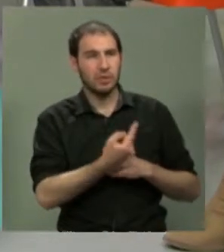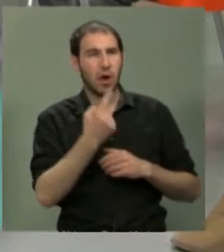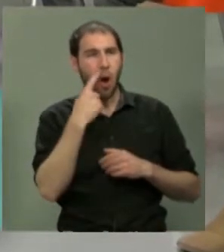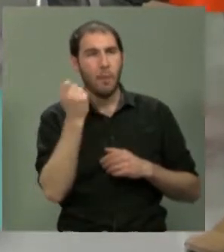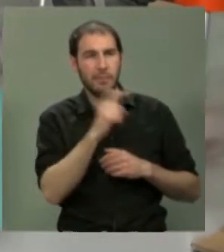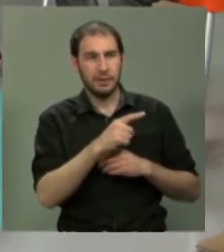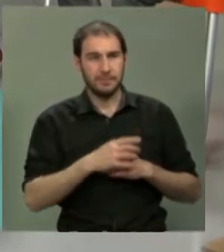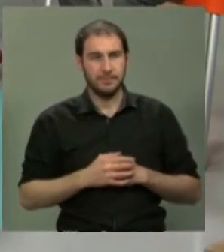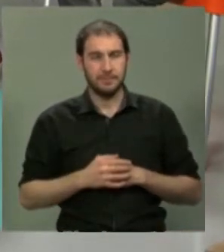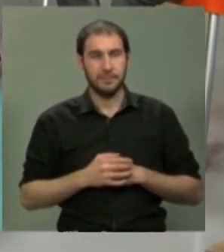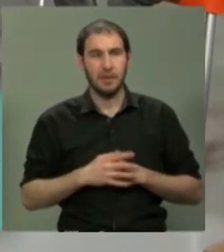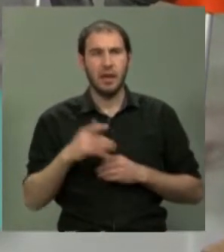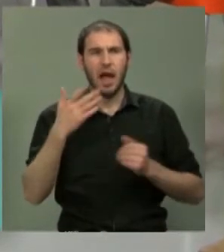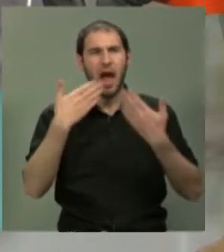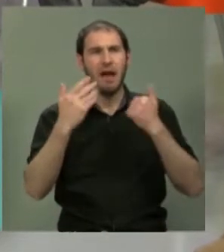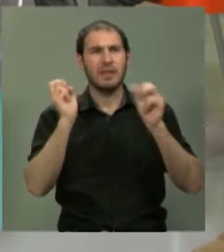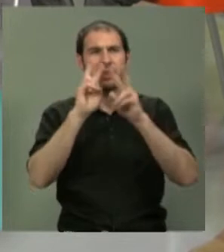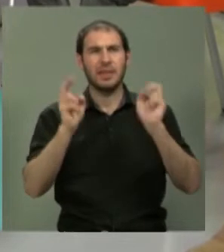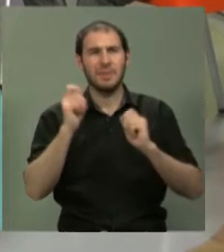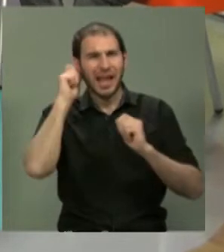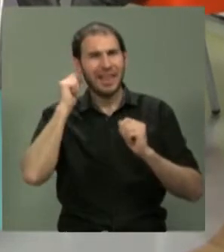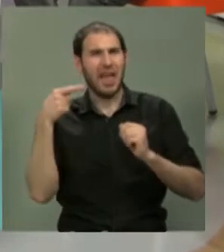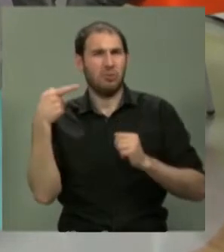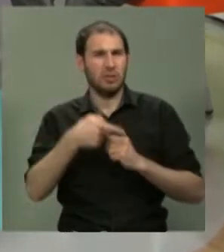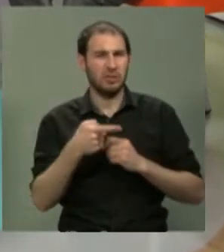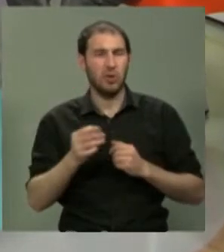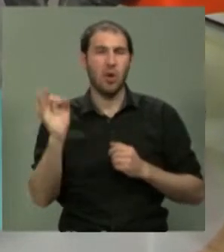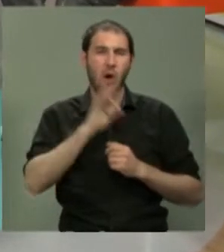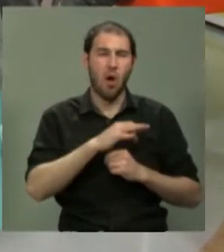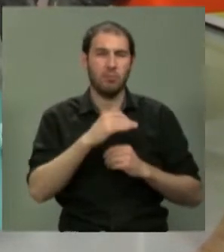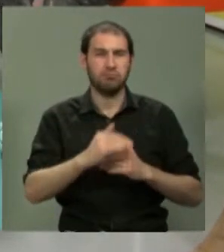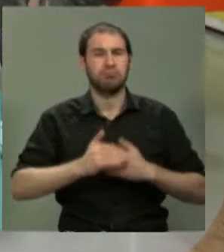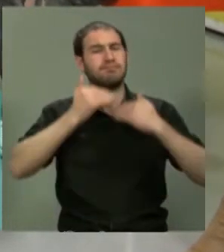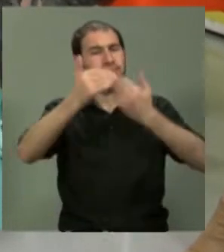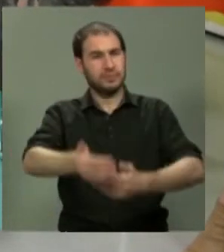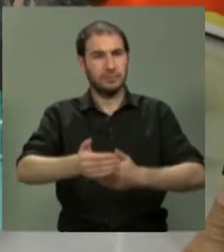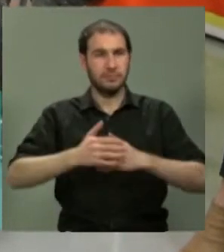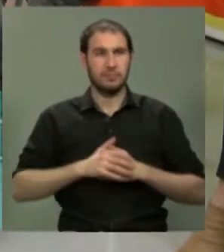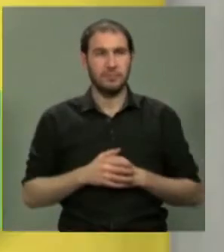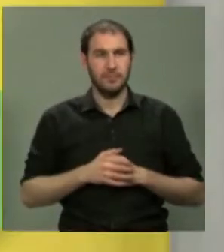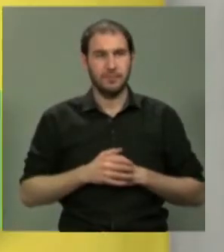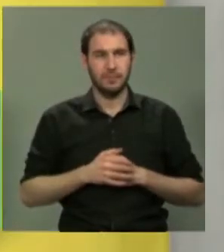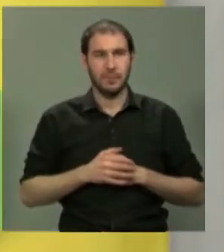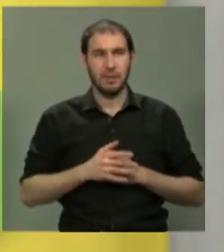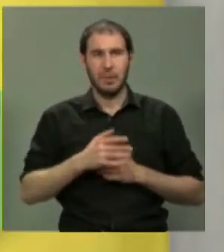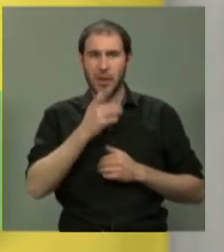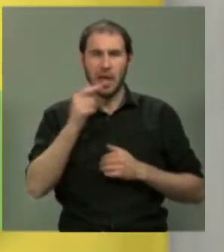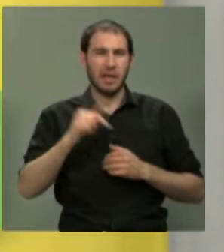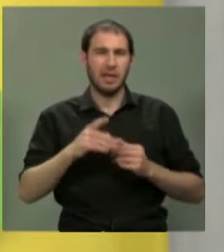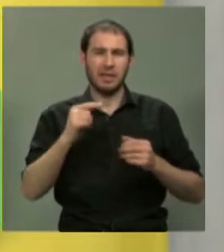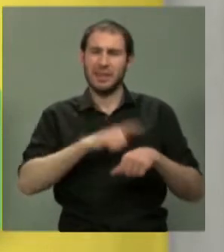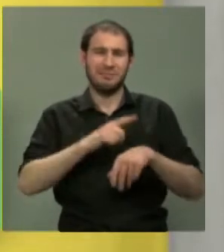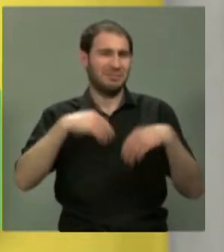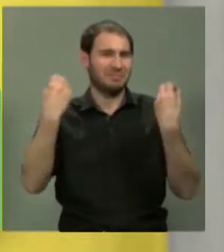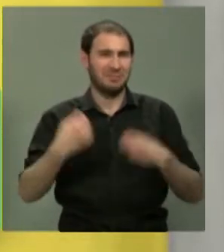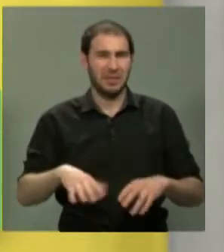Osvaldo. ¿Hay que seguir hablando del tema de la edad de imputabilidad o ir más allá? Yo creo que se ha perdido mucho